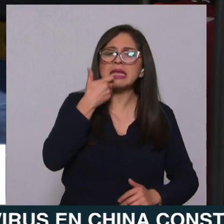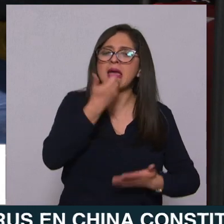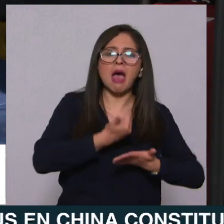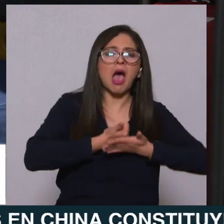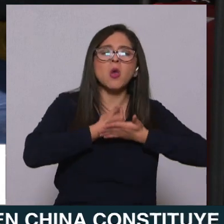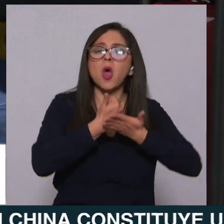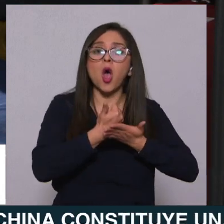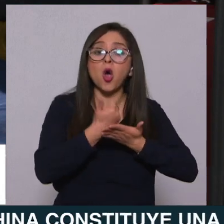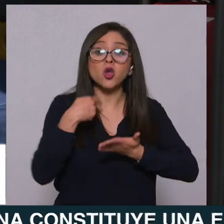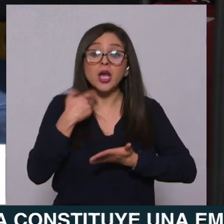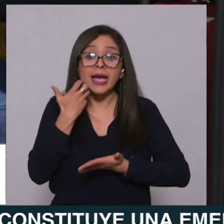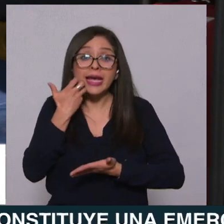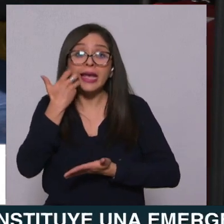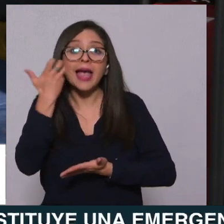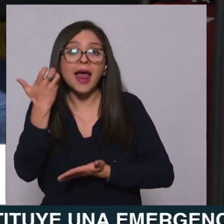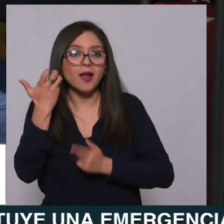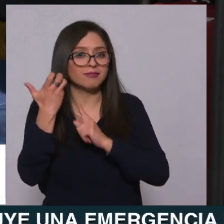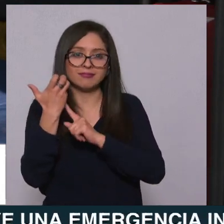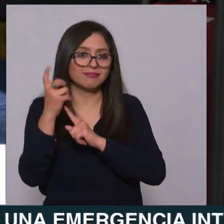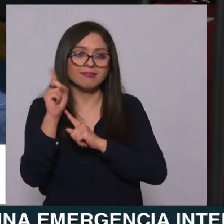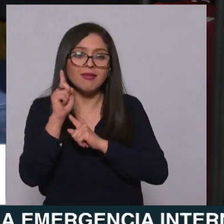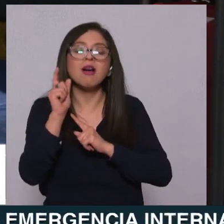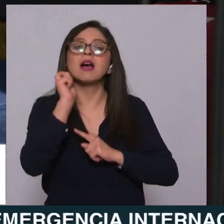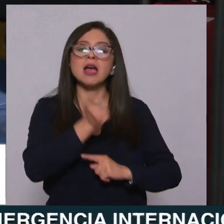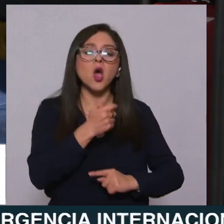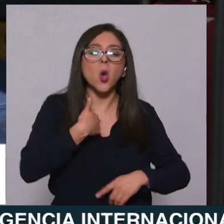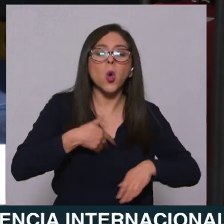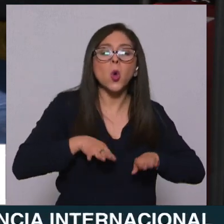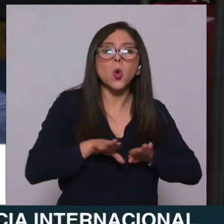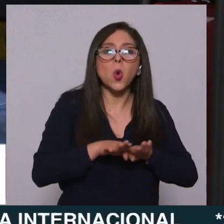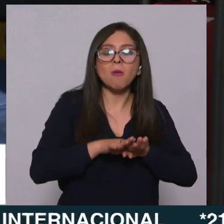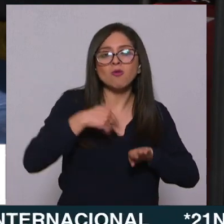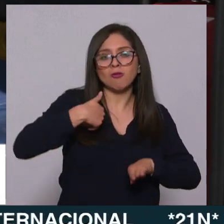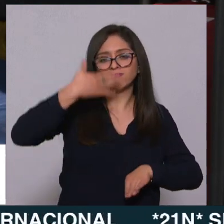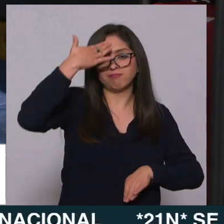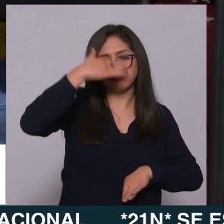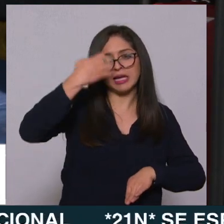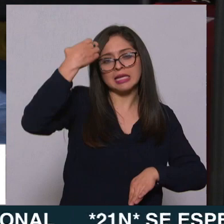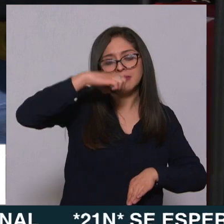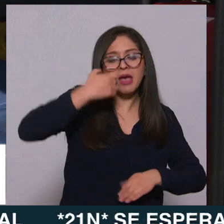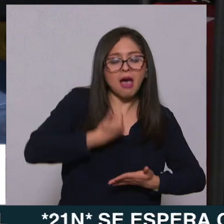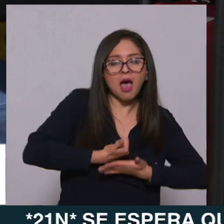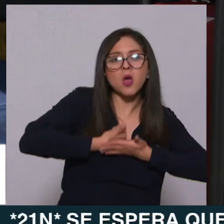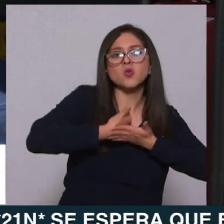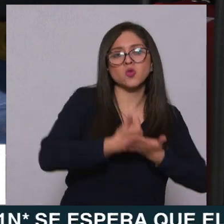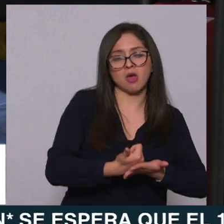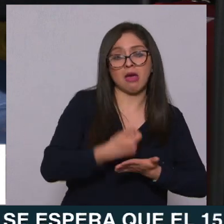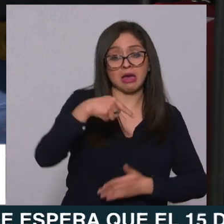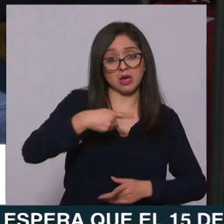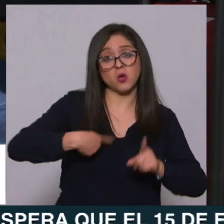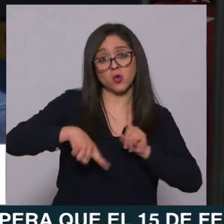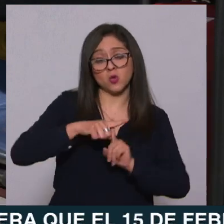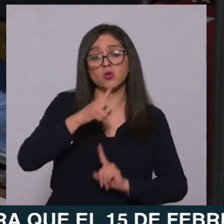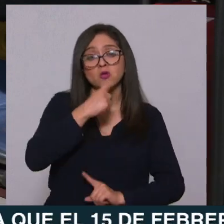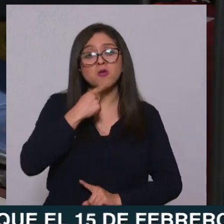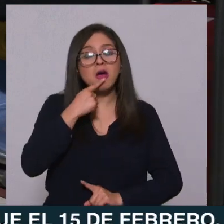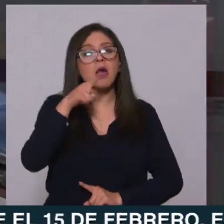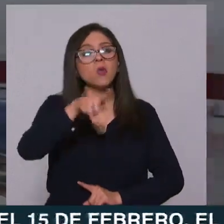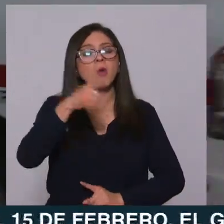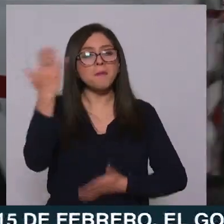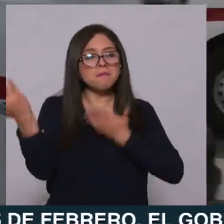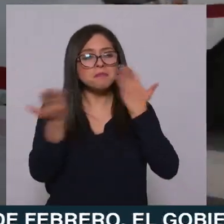ayudar, sino debo de saber cómo ayudar. Y Cruz Roja Mexicana te puede preparar para que salgas como un excelente técnico en urgencias